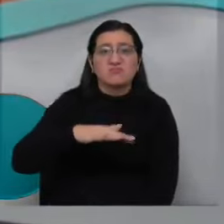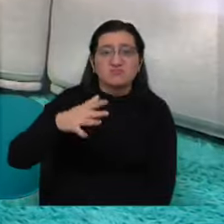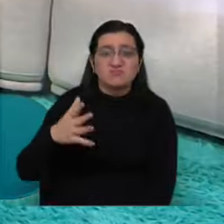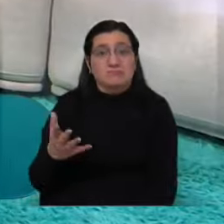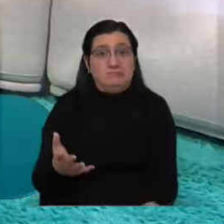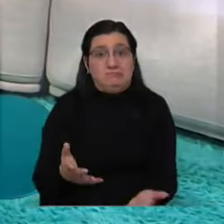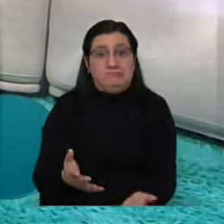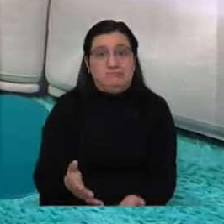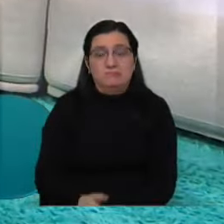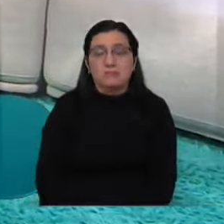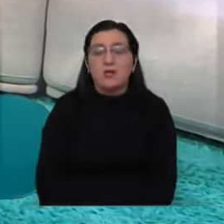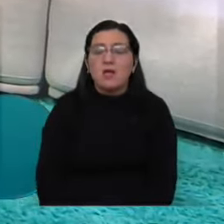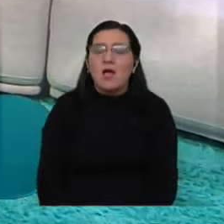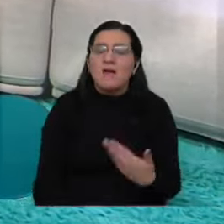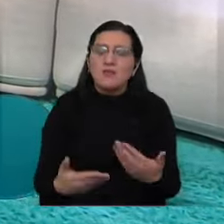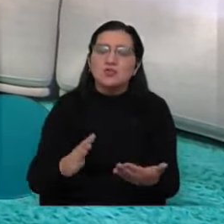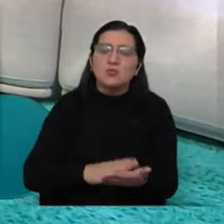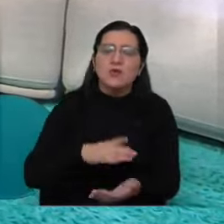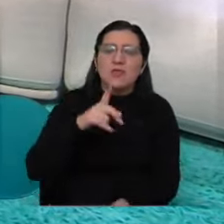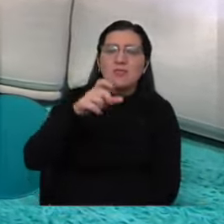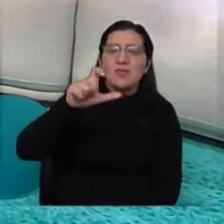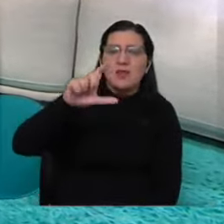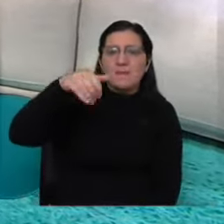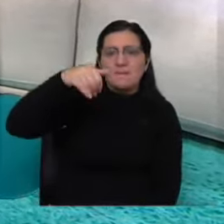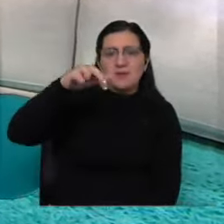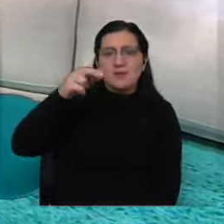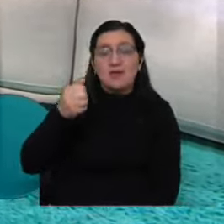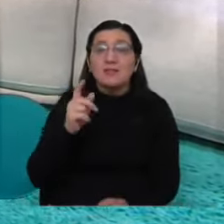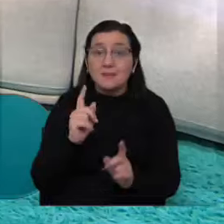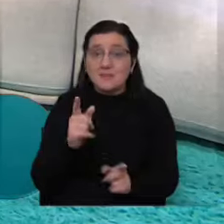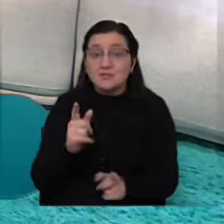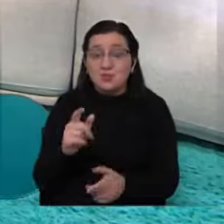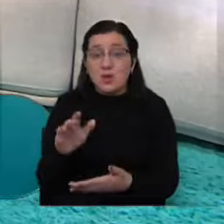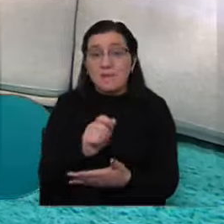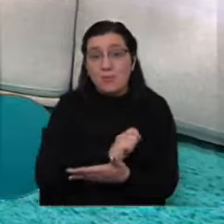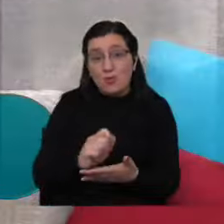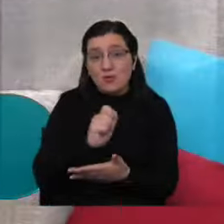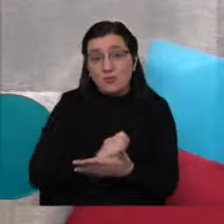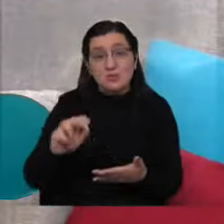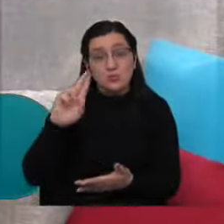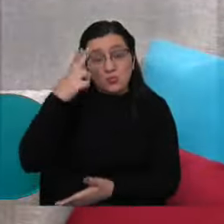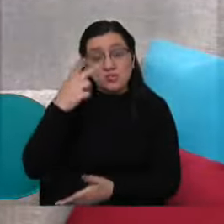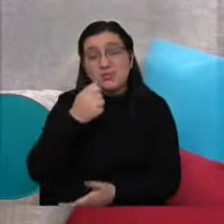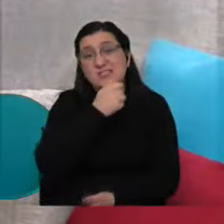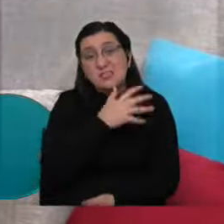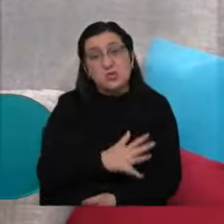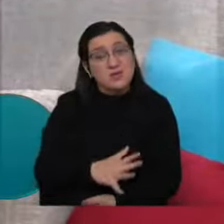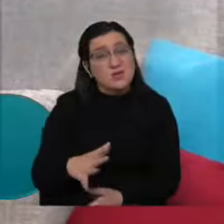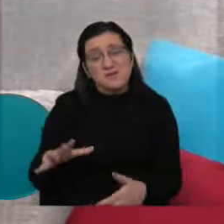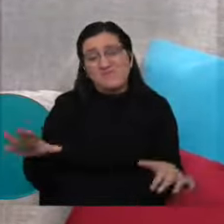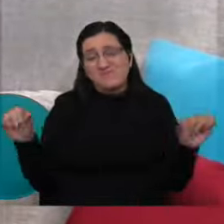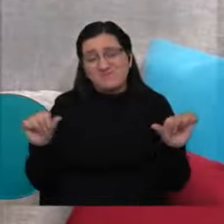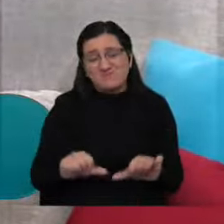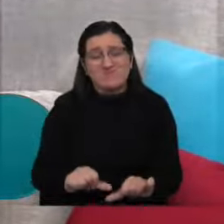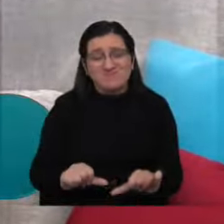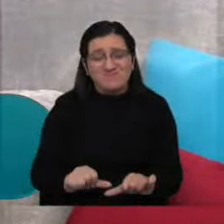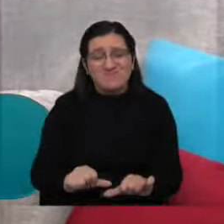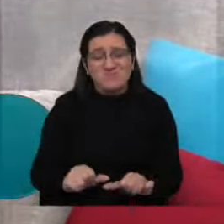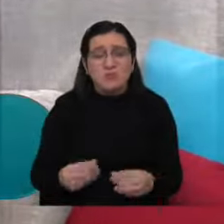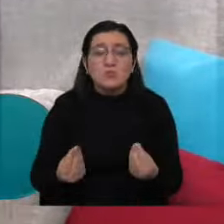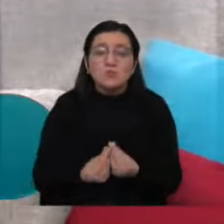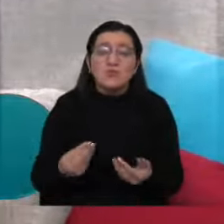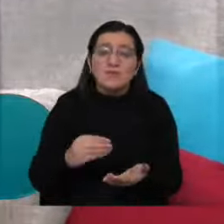estabas hablando del mir agustini recién Sí porque claro porquea también es una poecia uruguaya con una historia Trágica este obviamente y que muchas